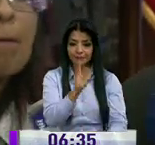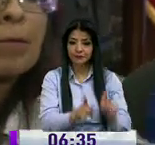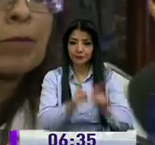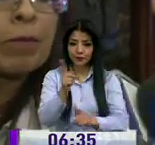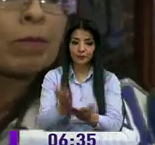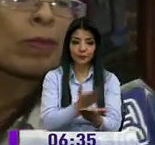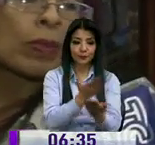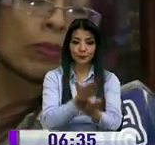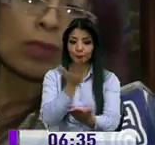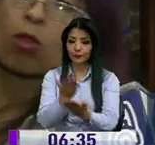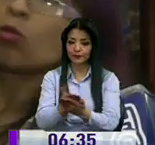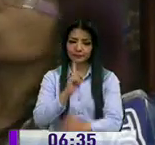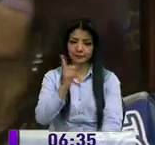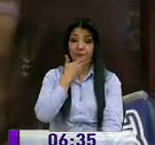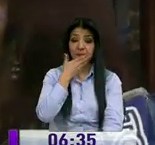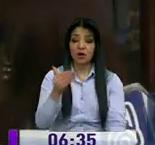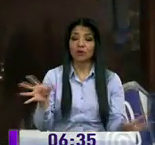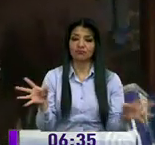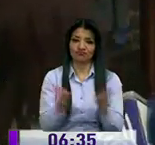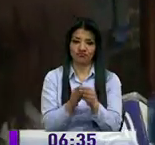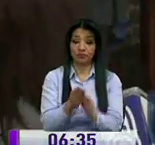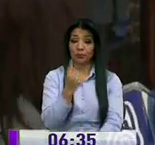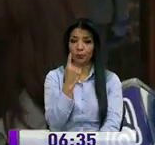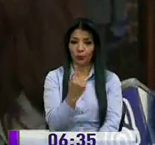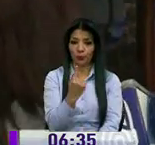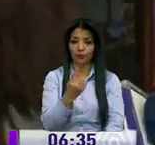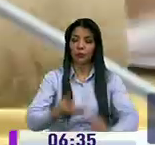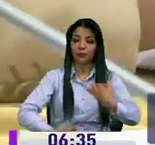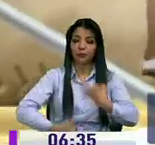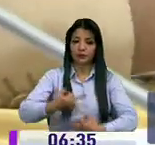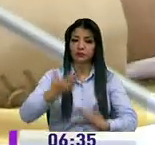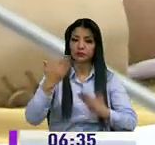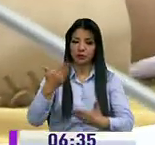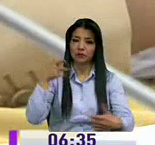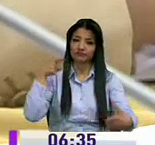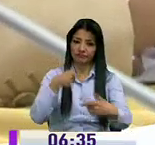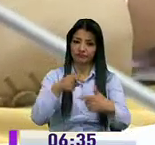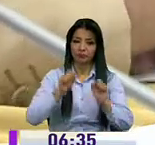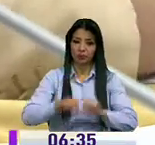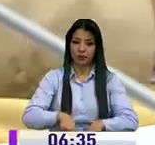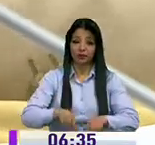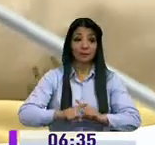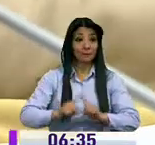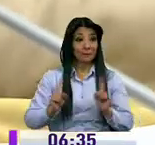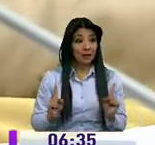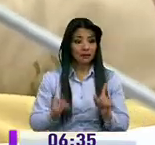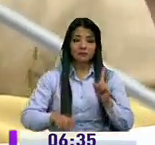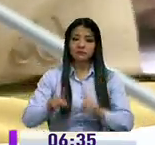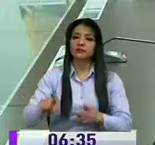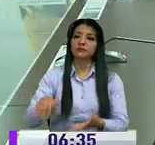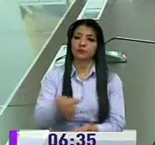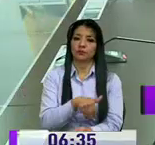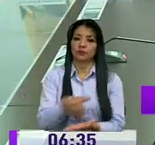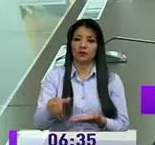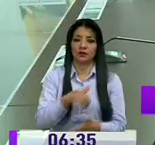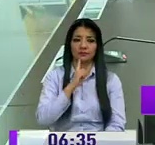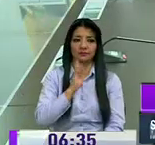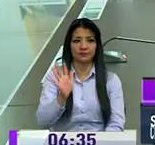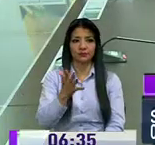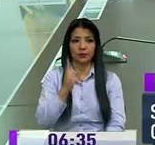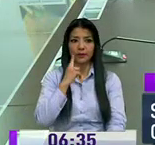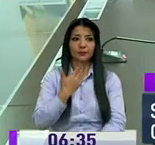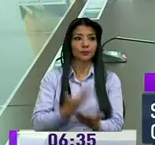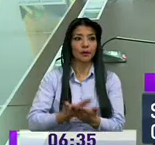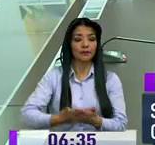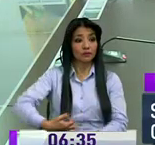mejor es unificar todos estos pedidos. Sin embargo, esto desde ya es cuestionado por quienes consideran que no existirían